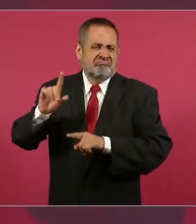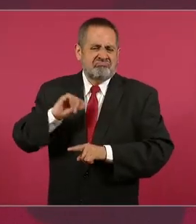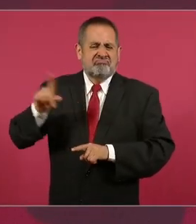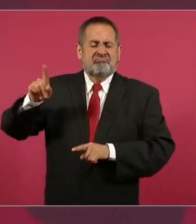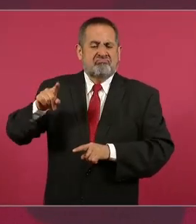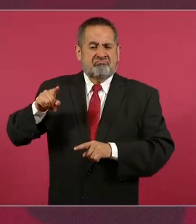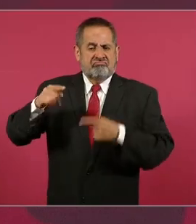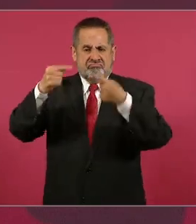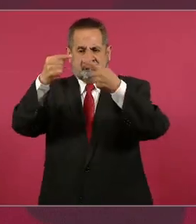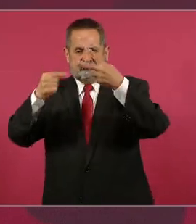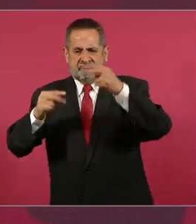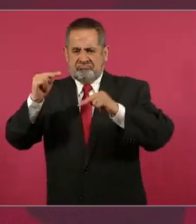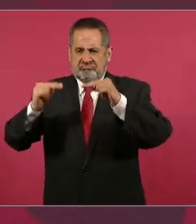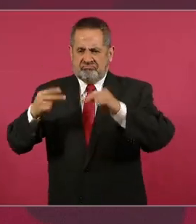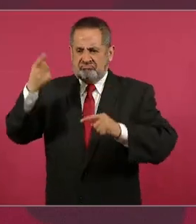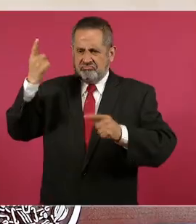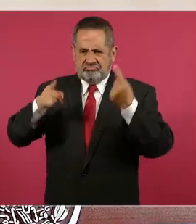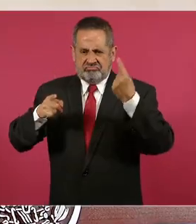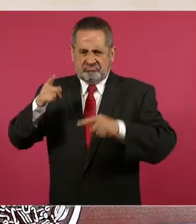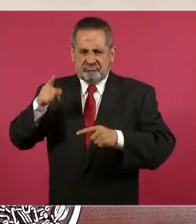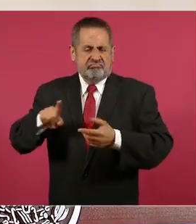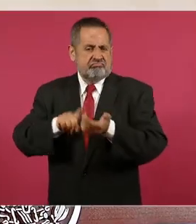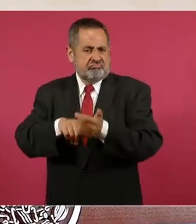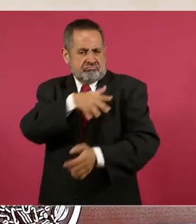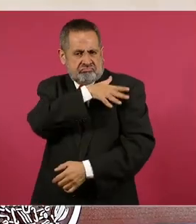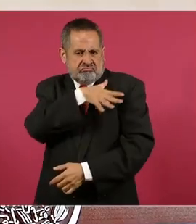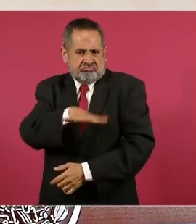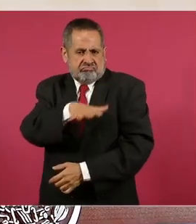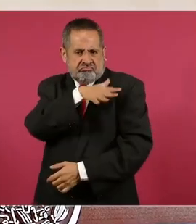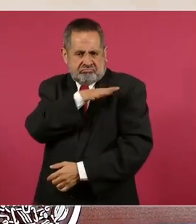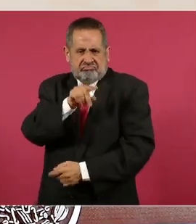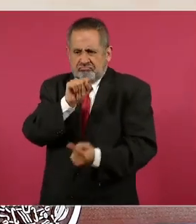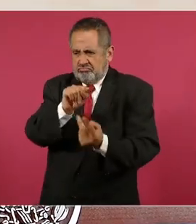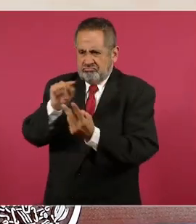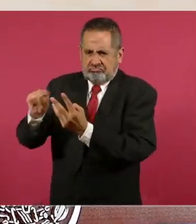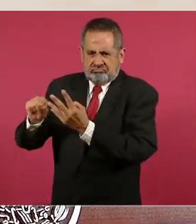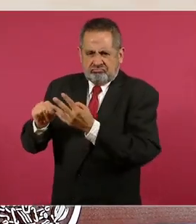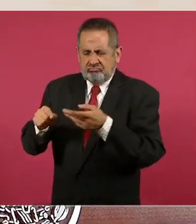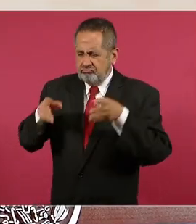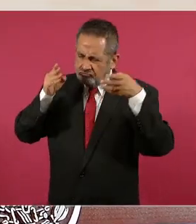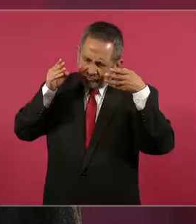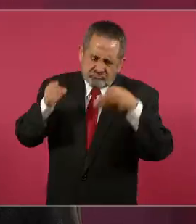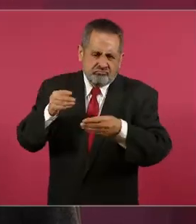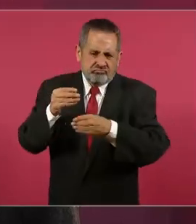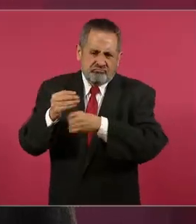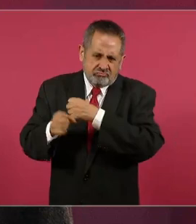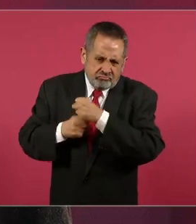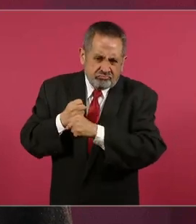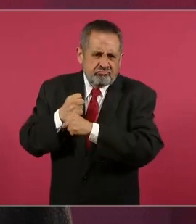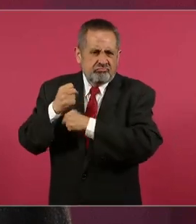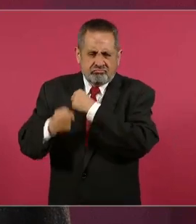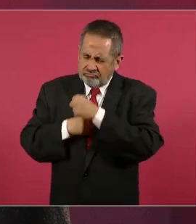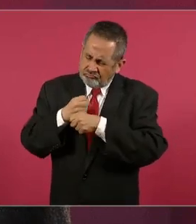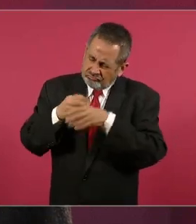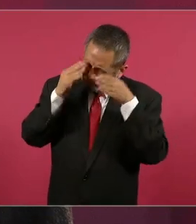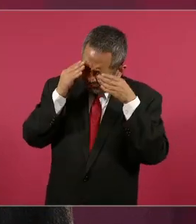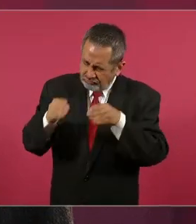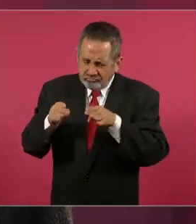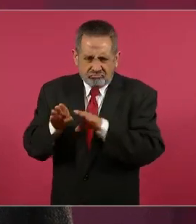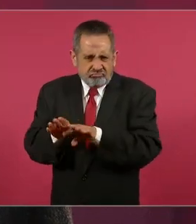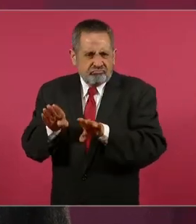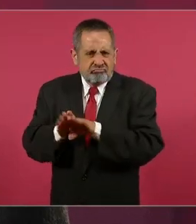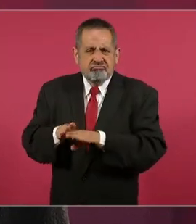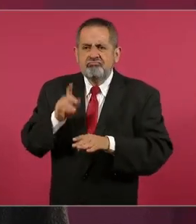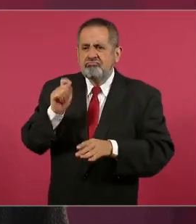mandos, en este caso generales, que han dedicado toda su vida